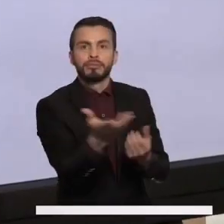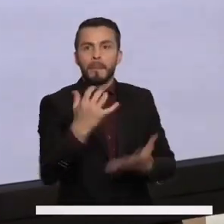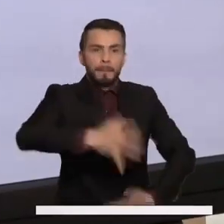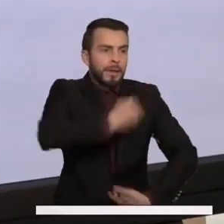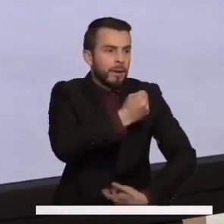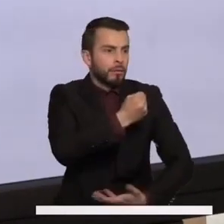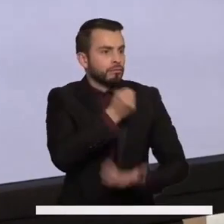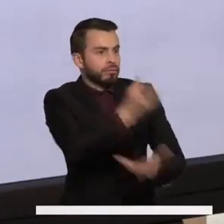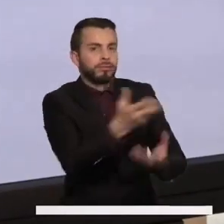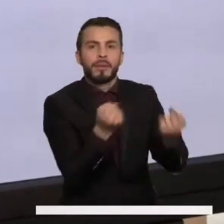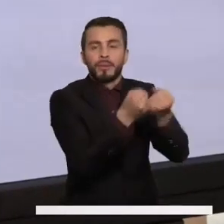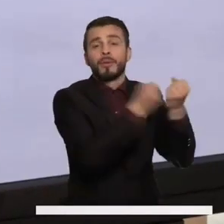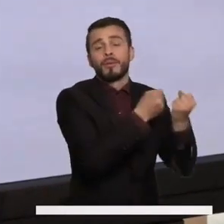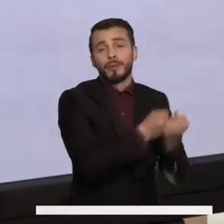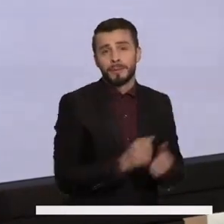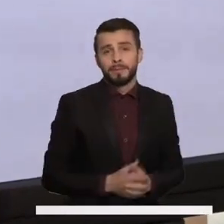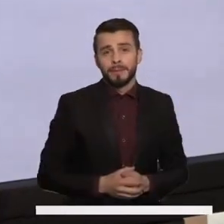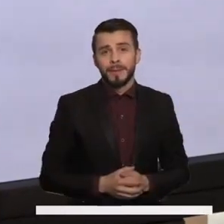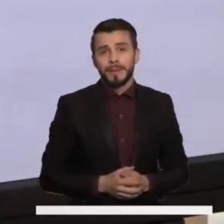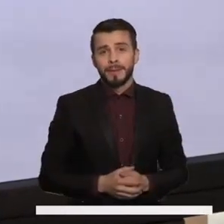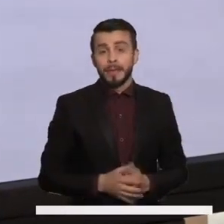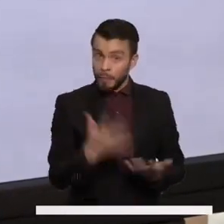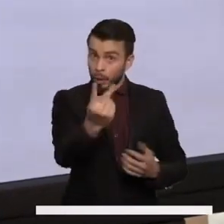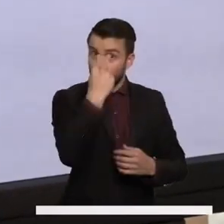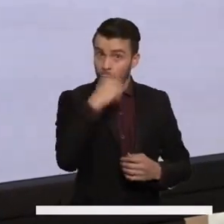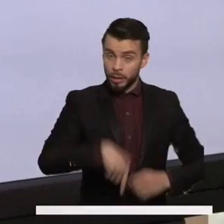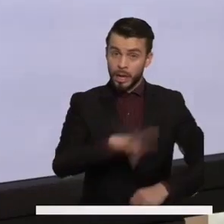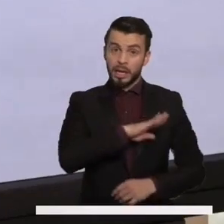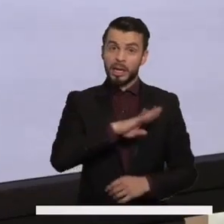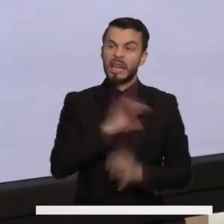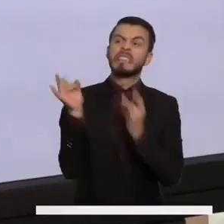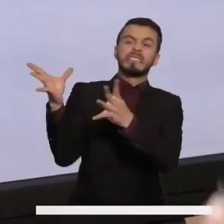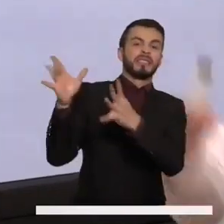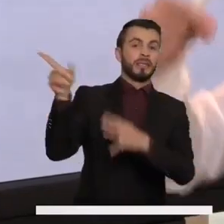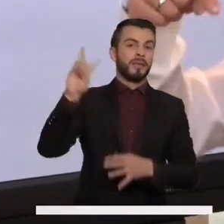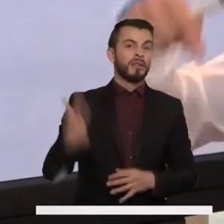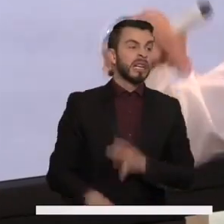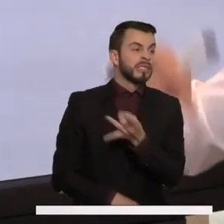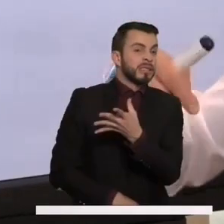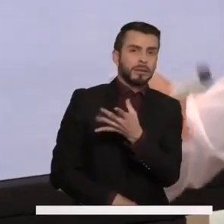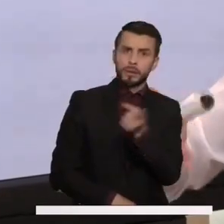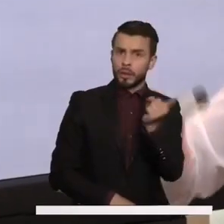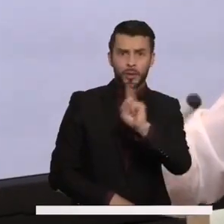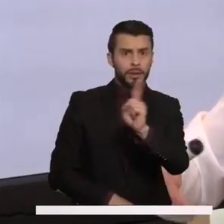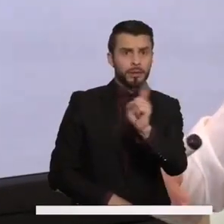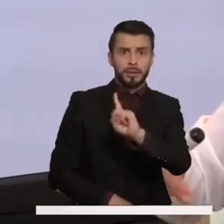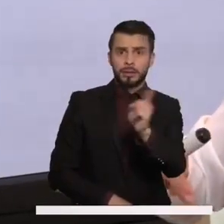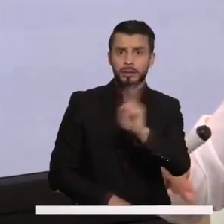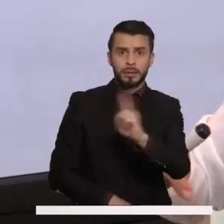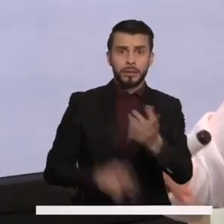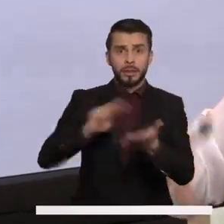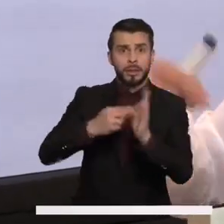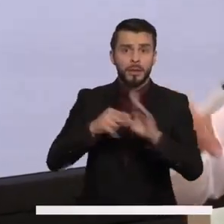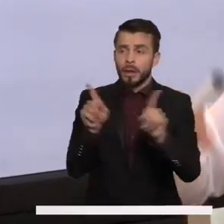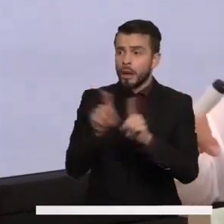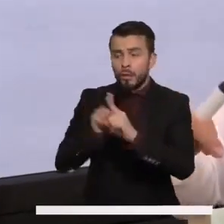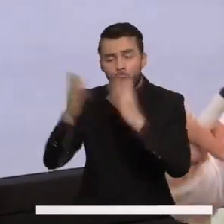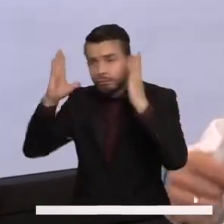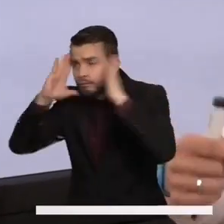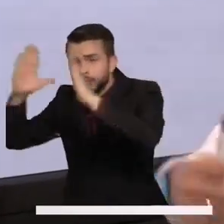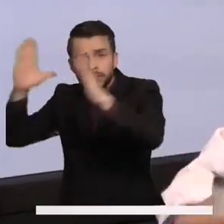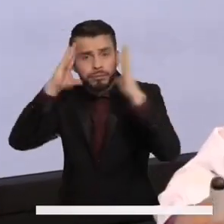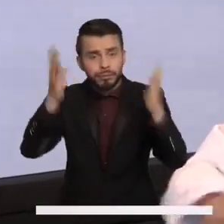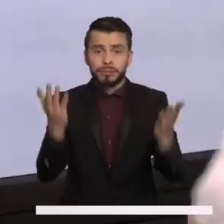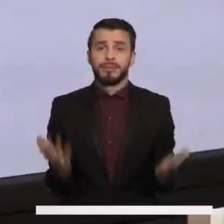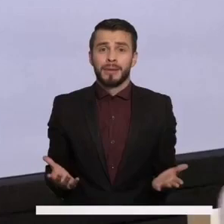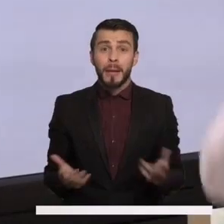si de algo no se puede calificar la alcaldía bogotana de xenófoba con los impuestos de los bogotanos la alcaldía de bogotá